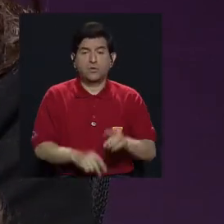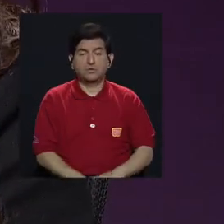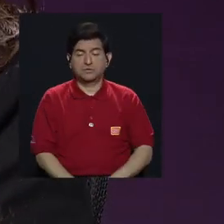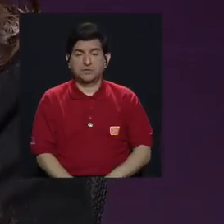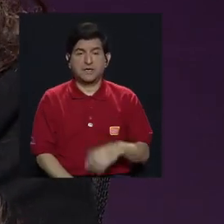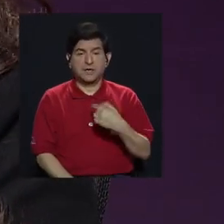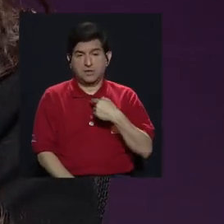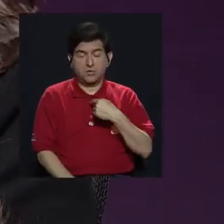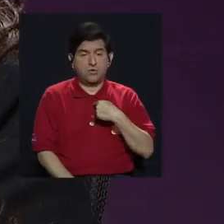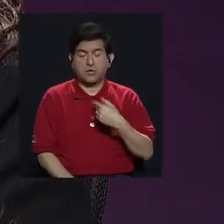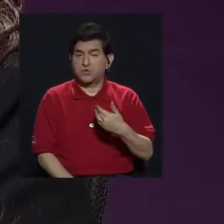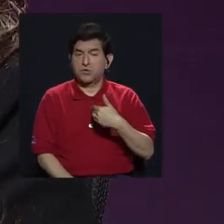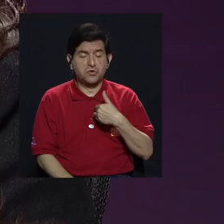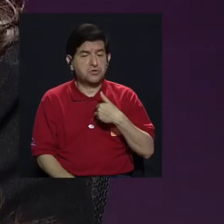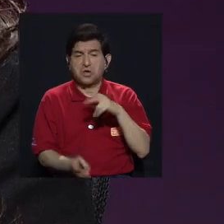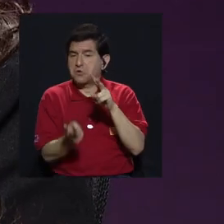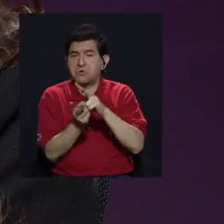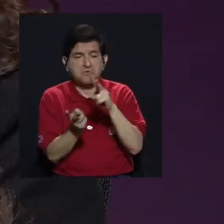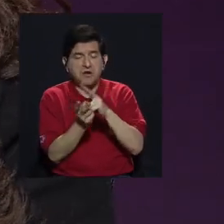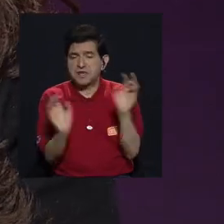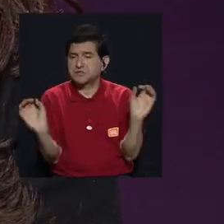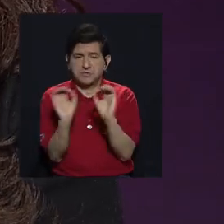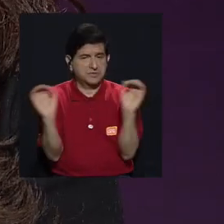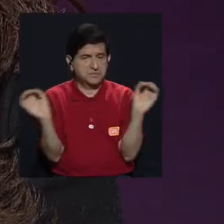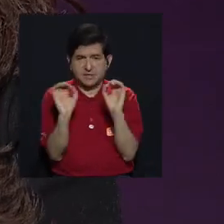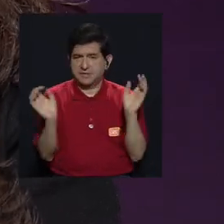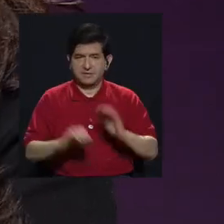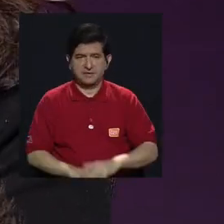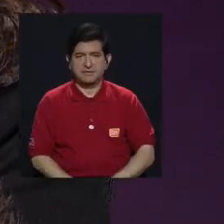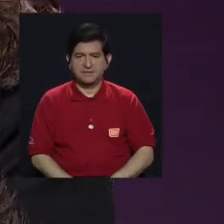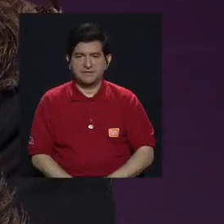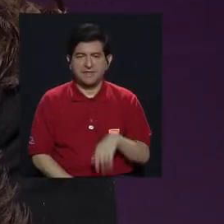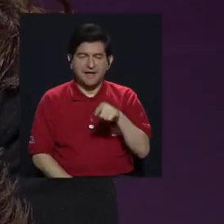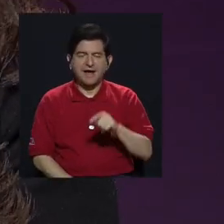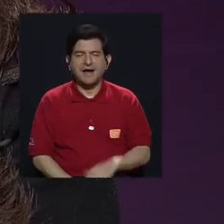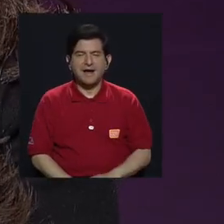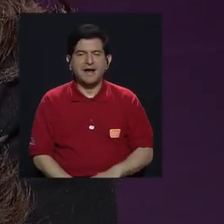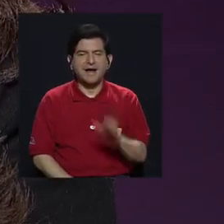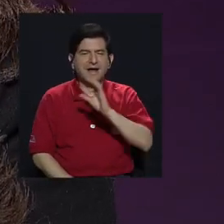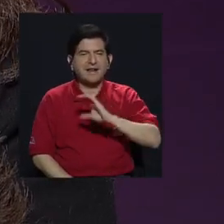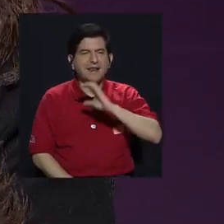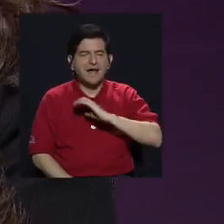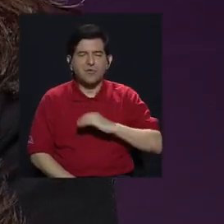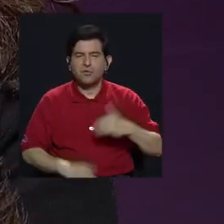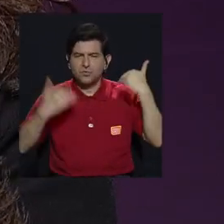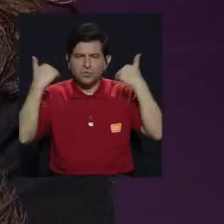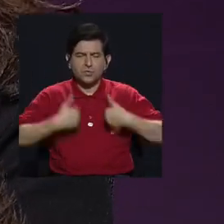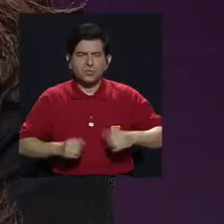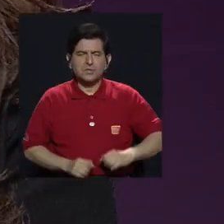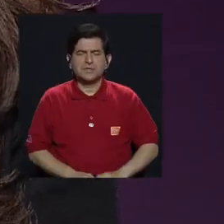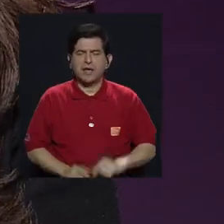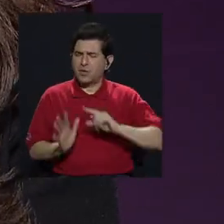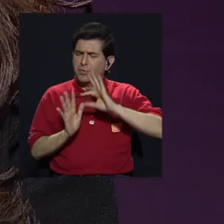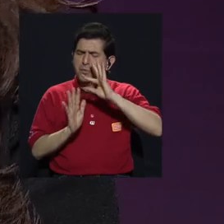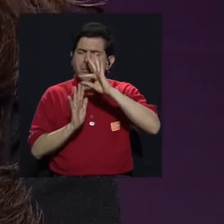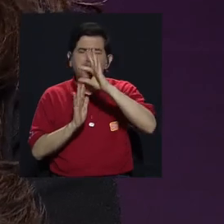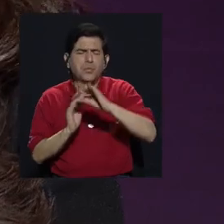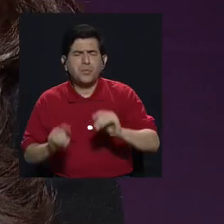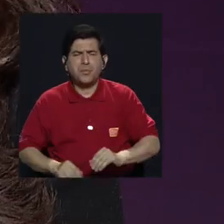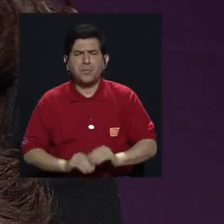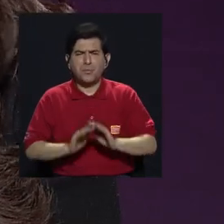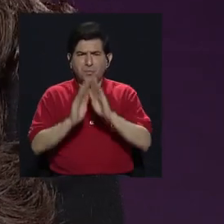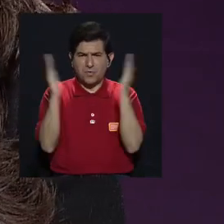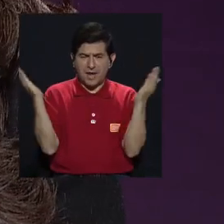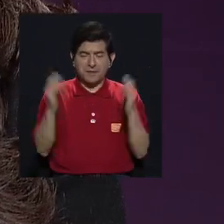no estoy, con la que no tengo sexo ni tengo nada. Entonces, por eso el espectro en la conducta humana es amplísimo, sí, es riquísimo, enorme.